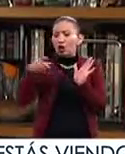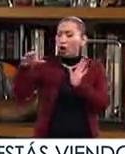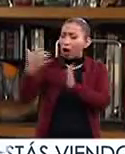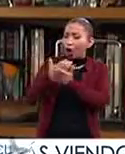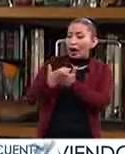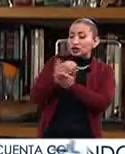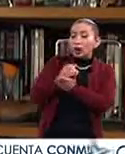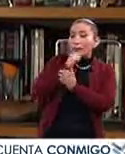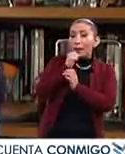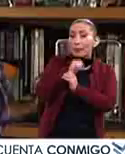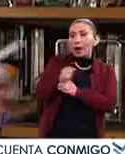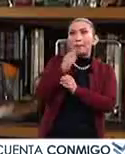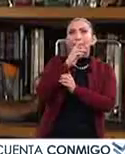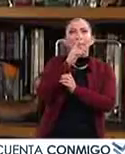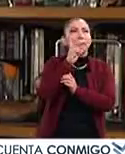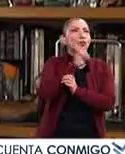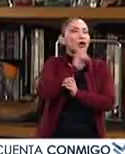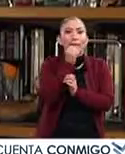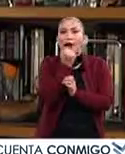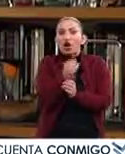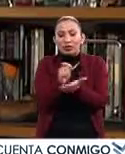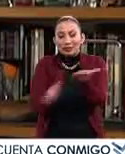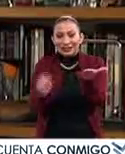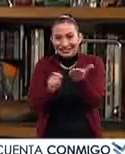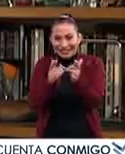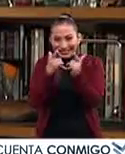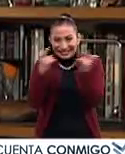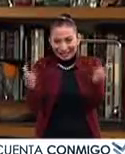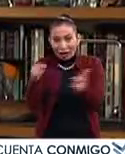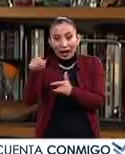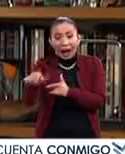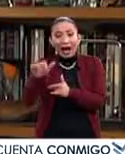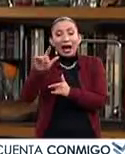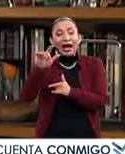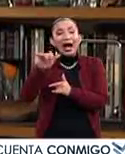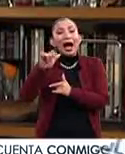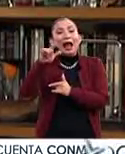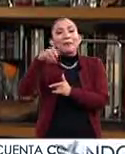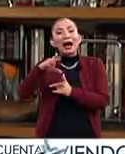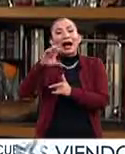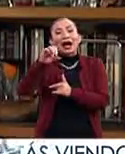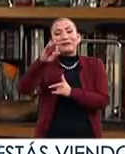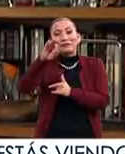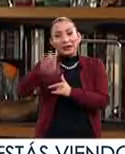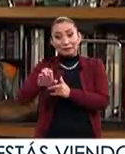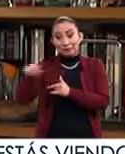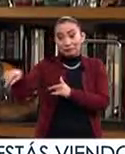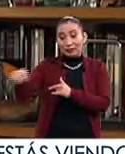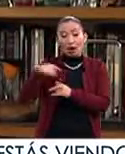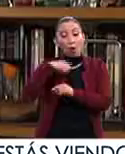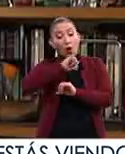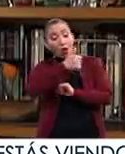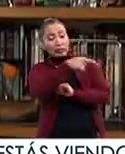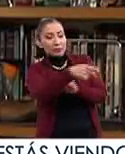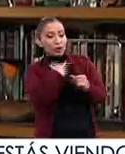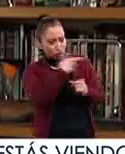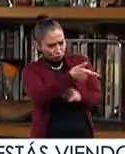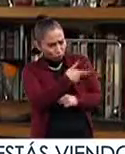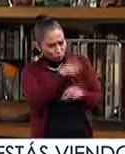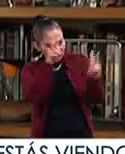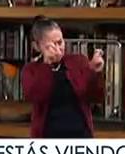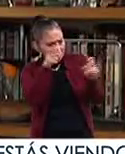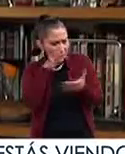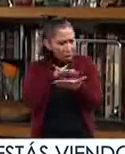colección popular a la mejor novelista de dragones que hay en este planeta, que es Anne McCaffrey. Y aquel que está interesado